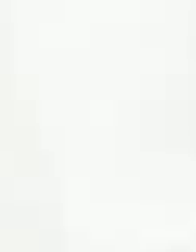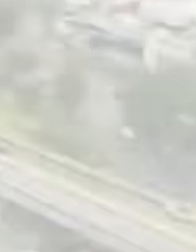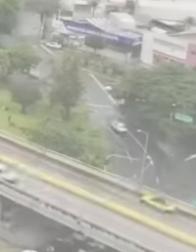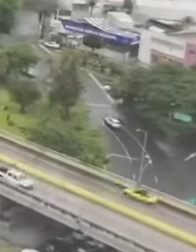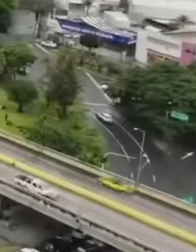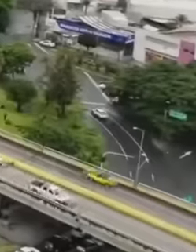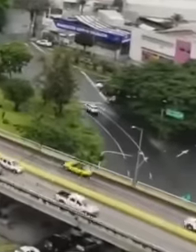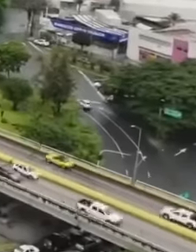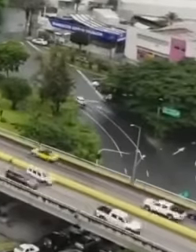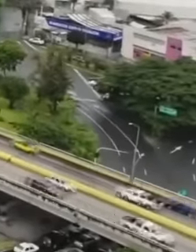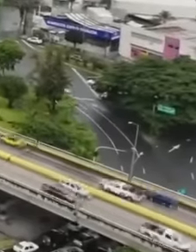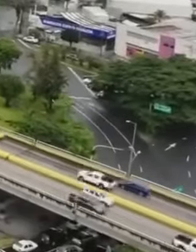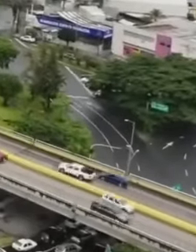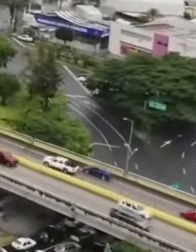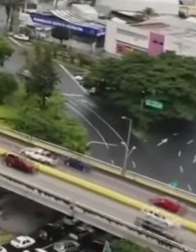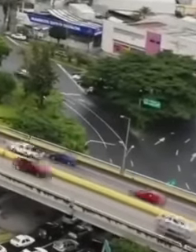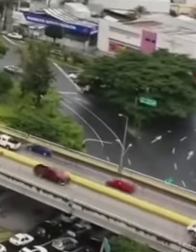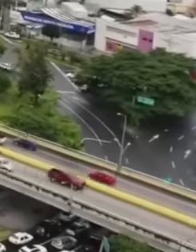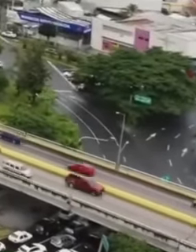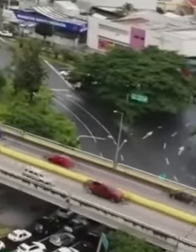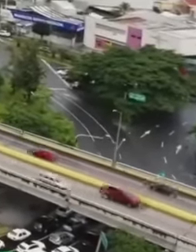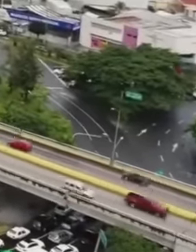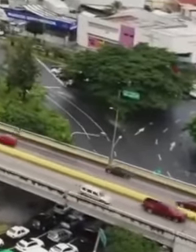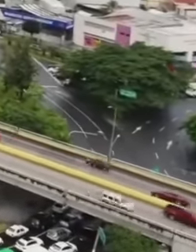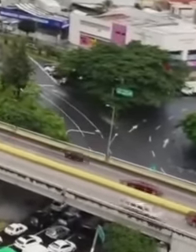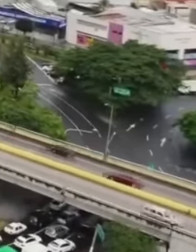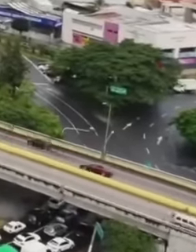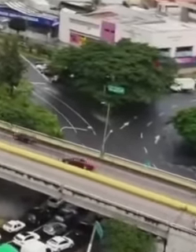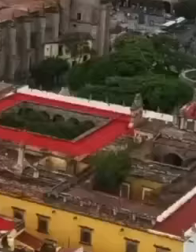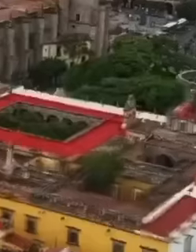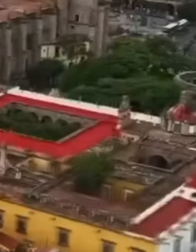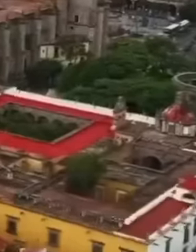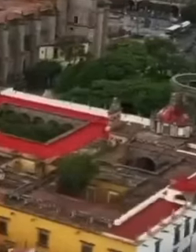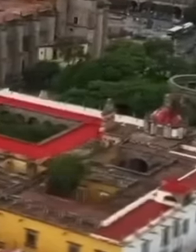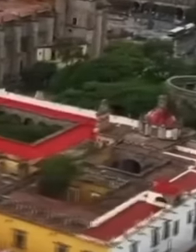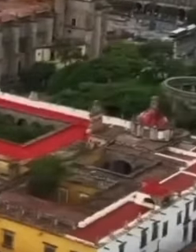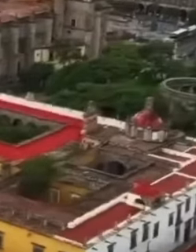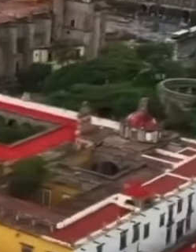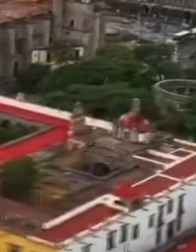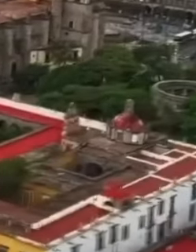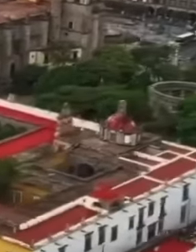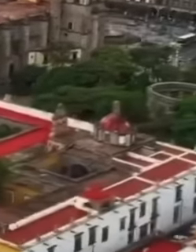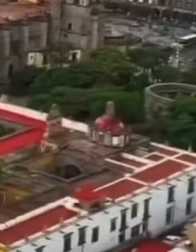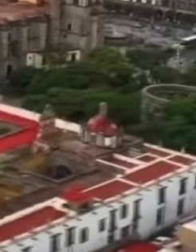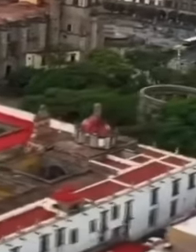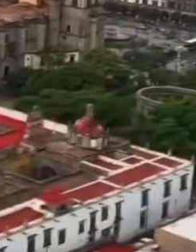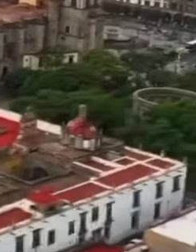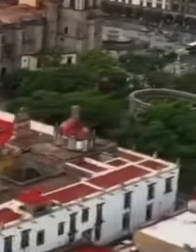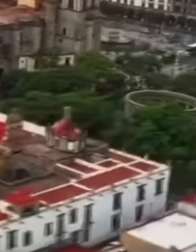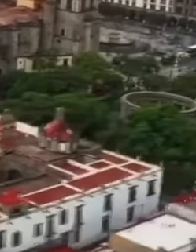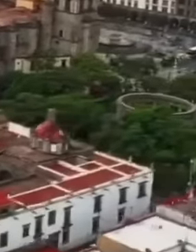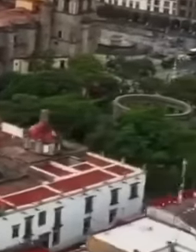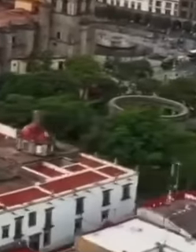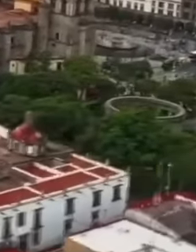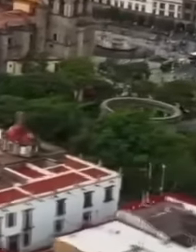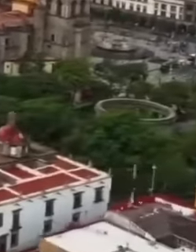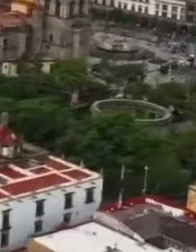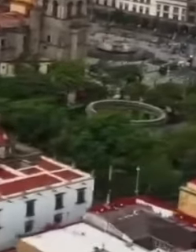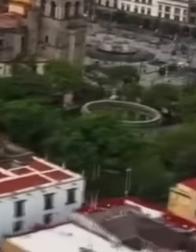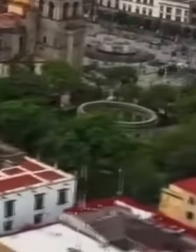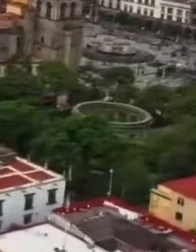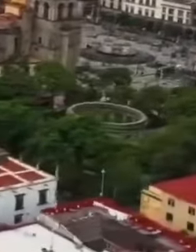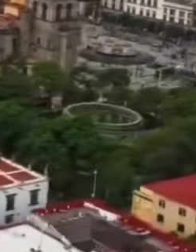años. De esa forma, el gobierno de México honra su palabra de trabajar para garantizar el abasto de agua potable para la población de